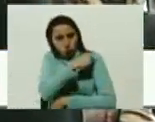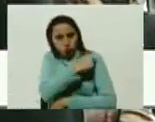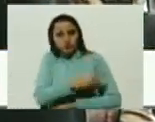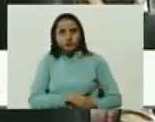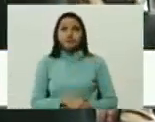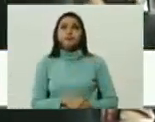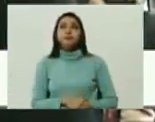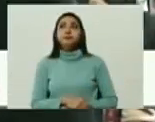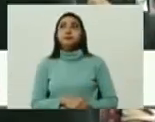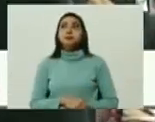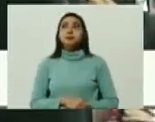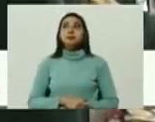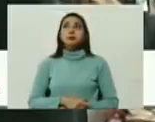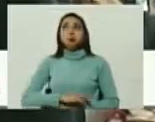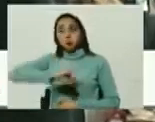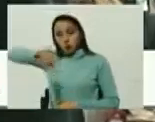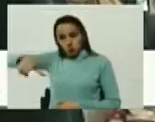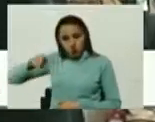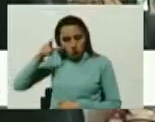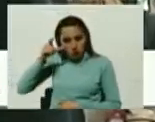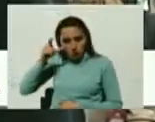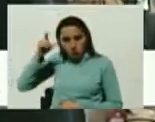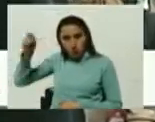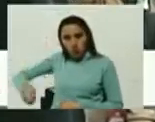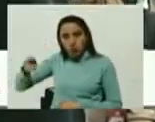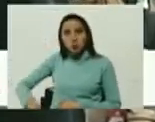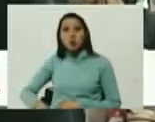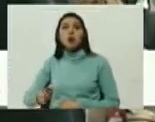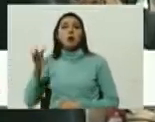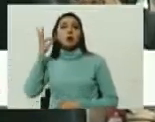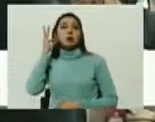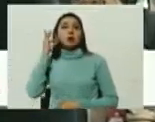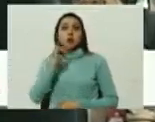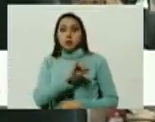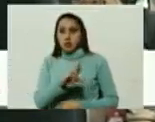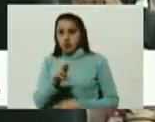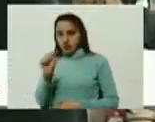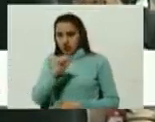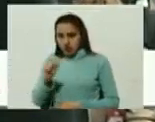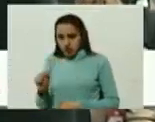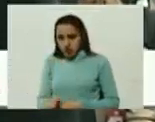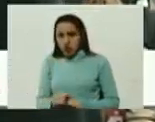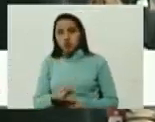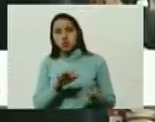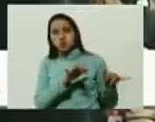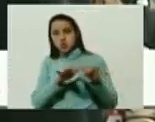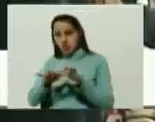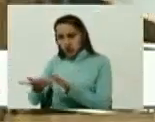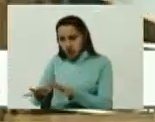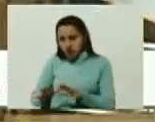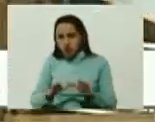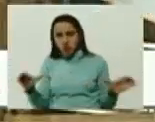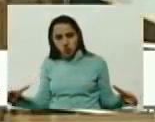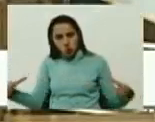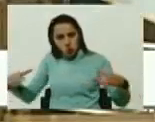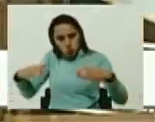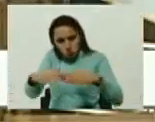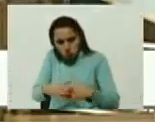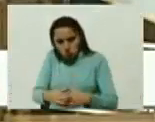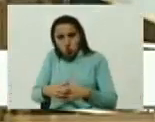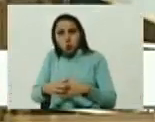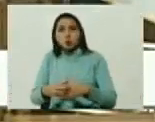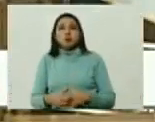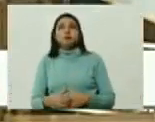diputado jorge rodríguez diputada y redes varela diputado y alcohol iba secretaria a rosalba a ir su secretaria inti